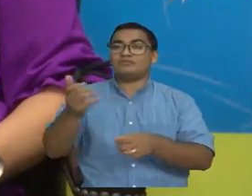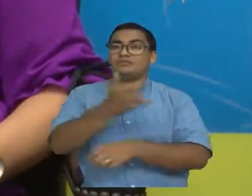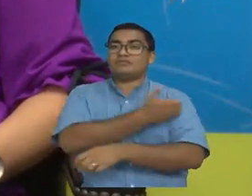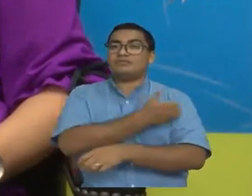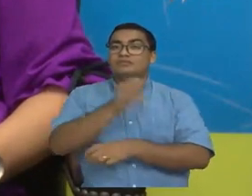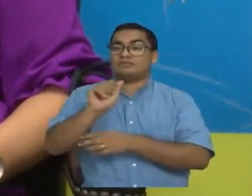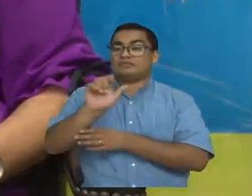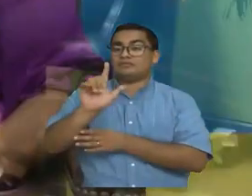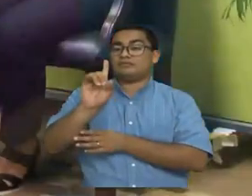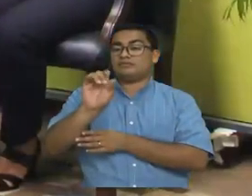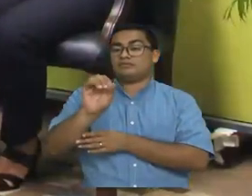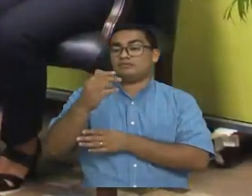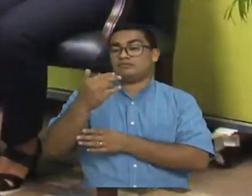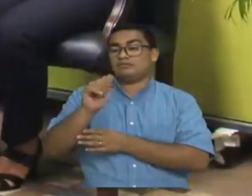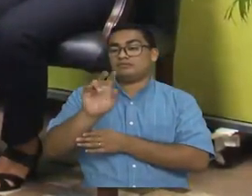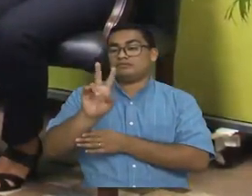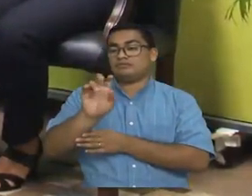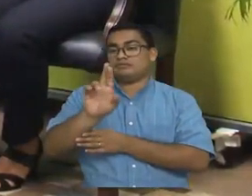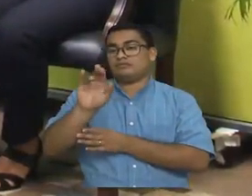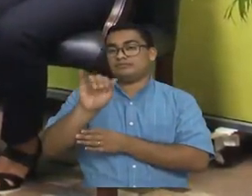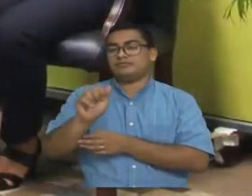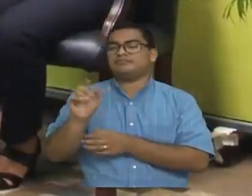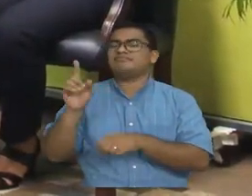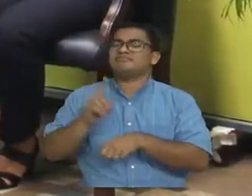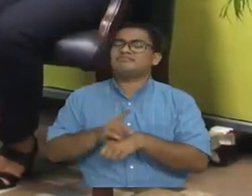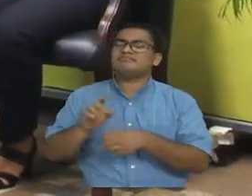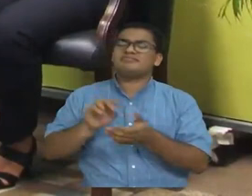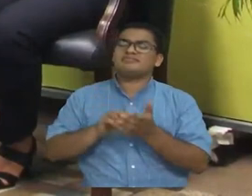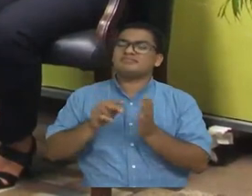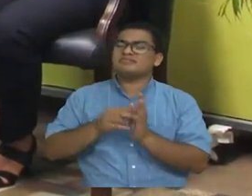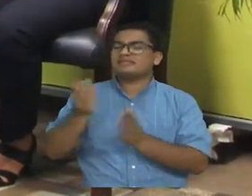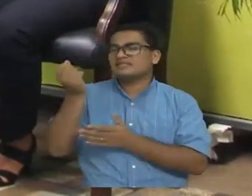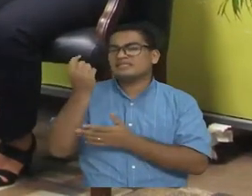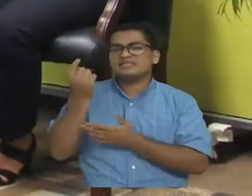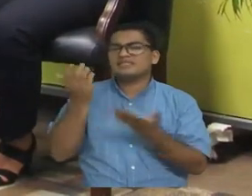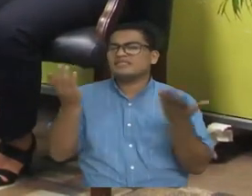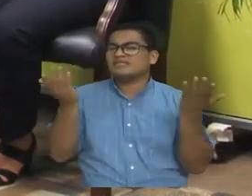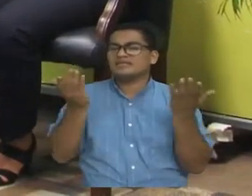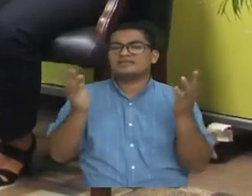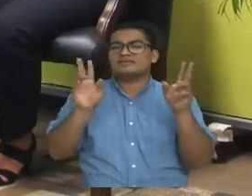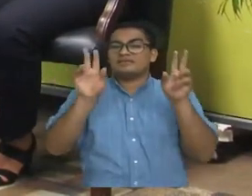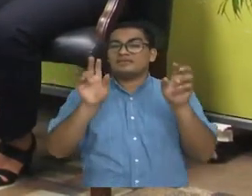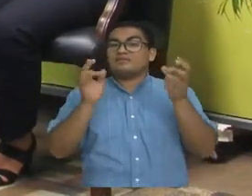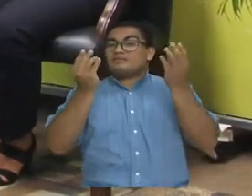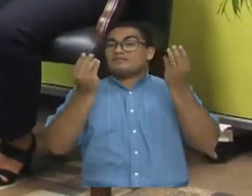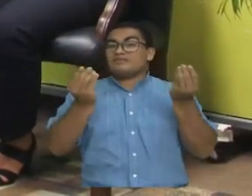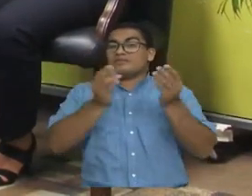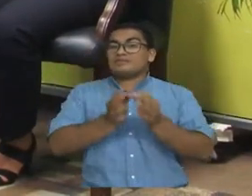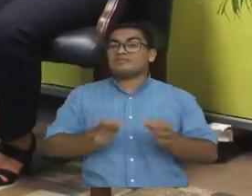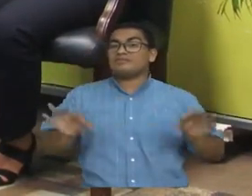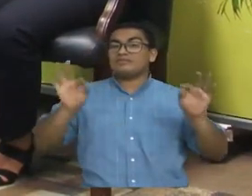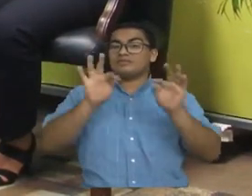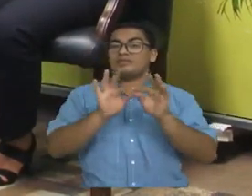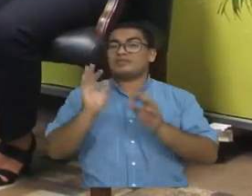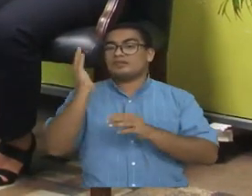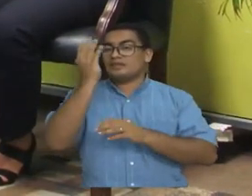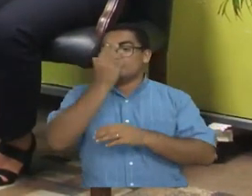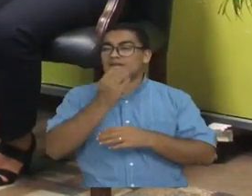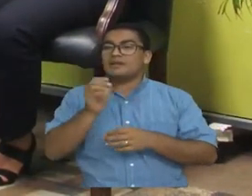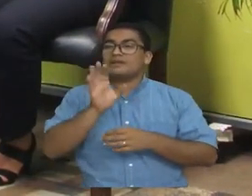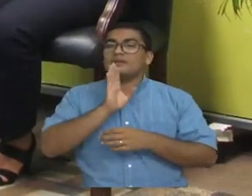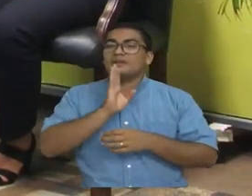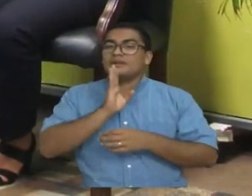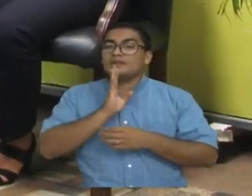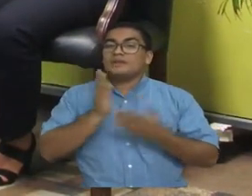Chavarría. Doctora, para comprender más de este tema, que es muy, muy importante, muy bonito, usted hablaba que